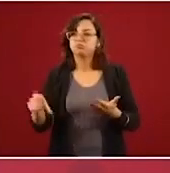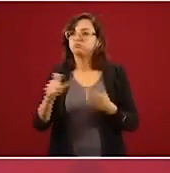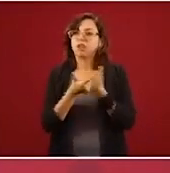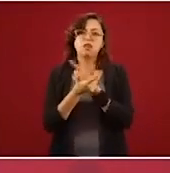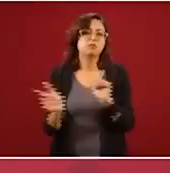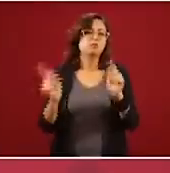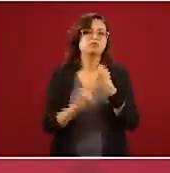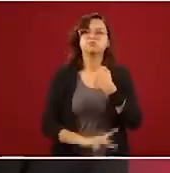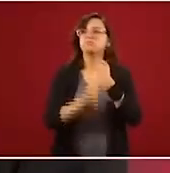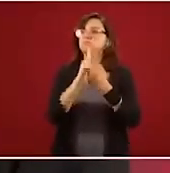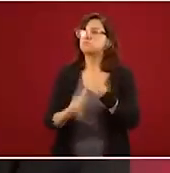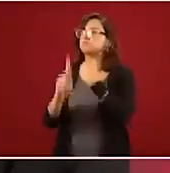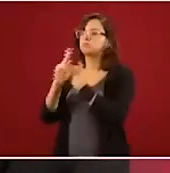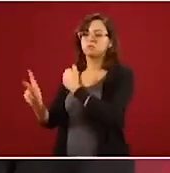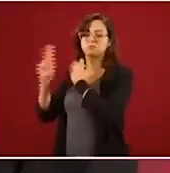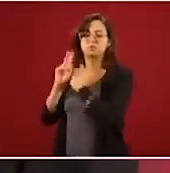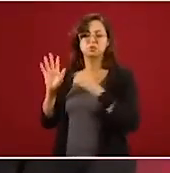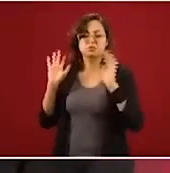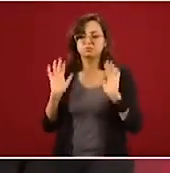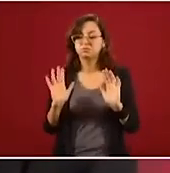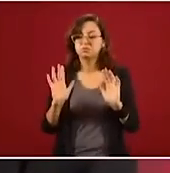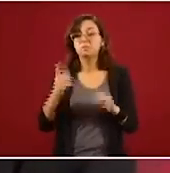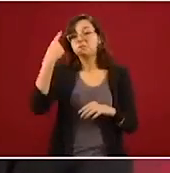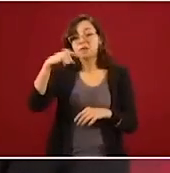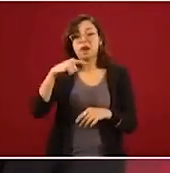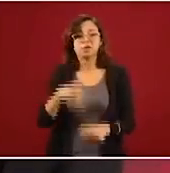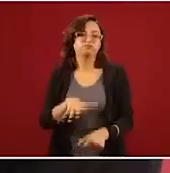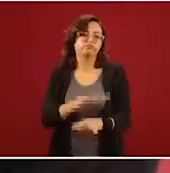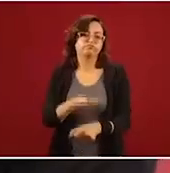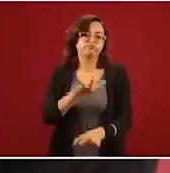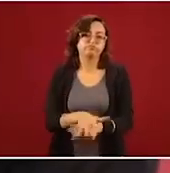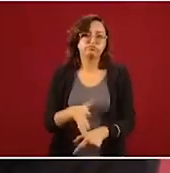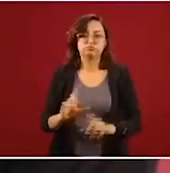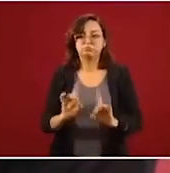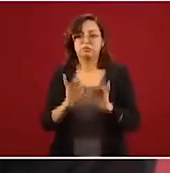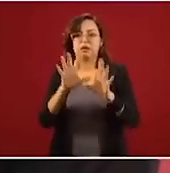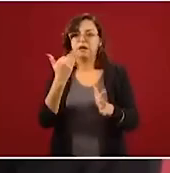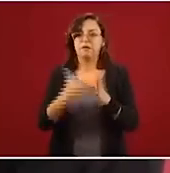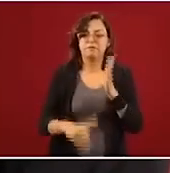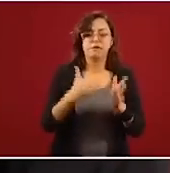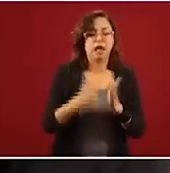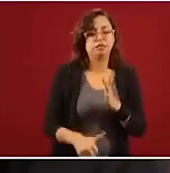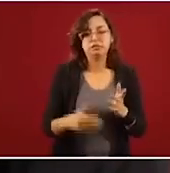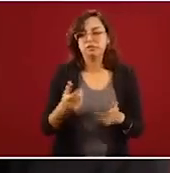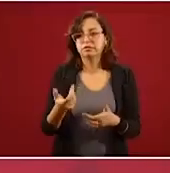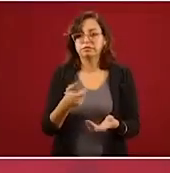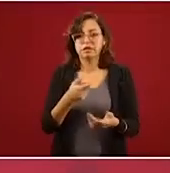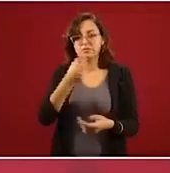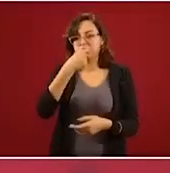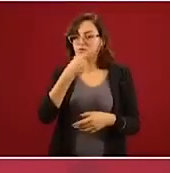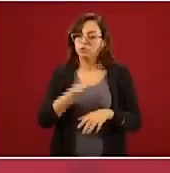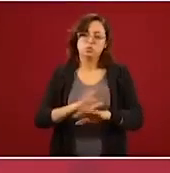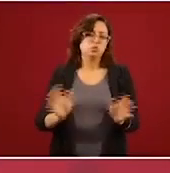y que no se padezca de desabasto de medicamentos. porque eso es violatorio de los derechos